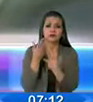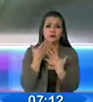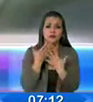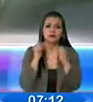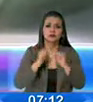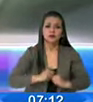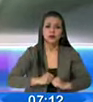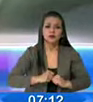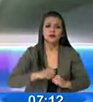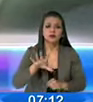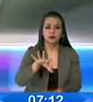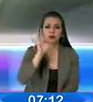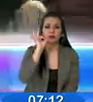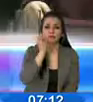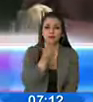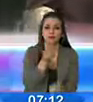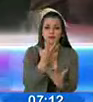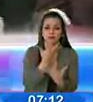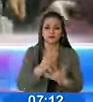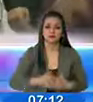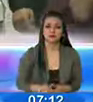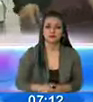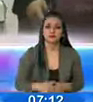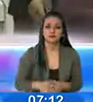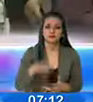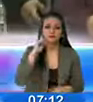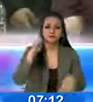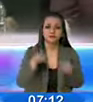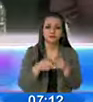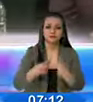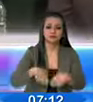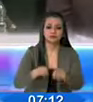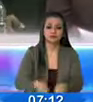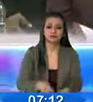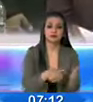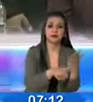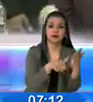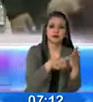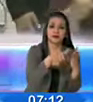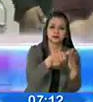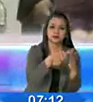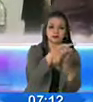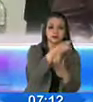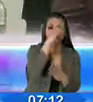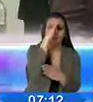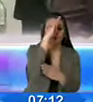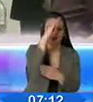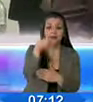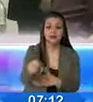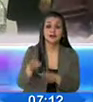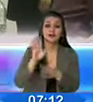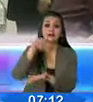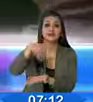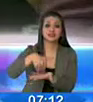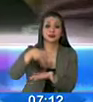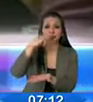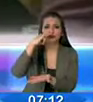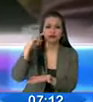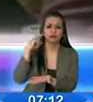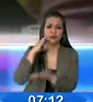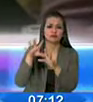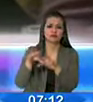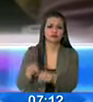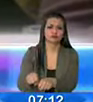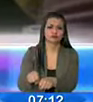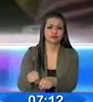poder obtener información. La firma de un convenio entre el Ministerio del Interior y el Centro Internacional de Niños Perdidos y Explotados, IGMEC por